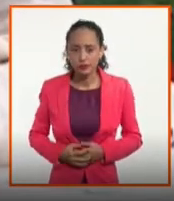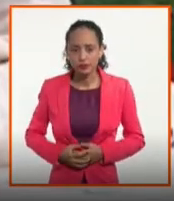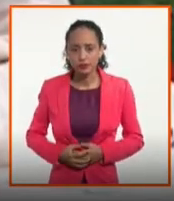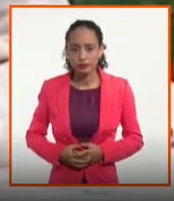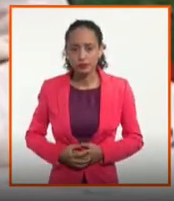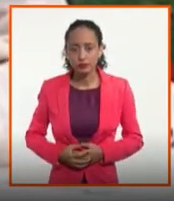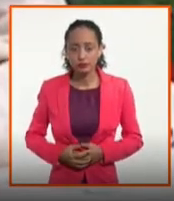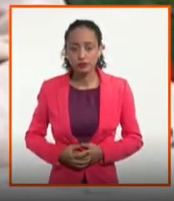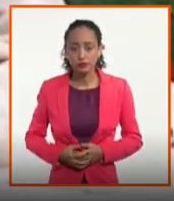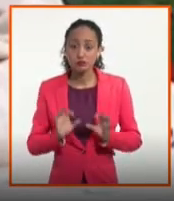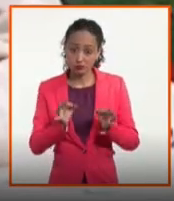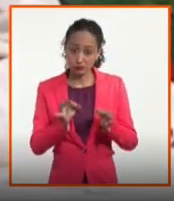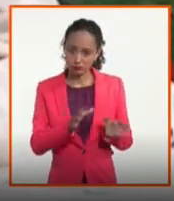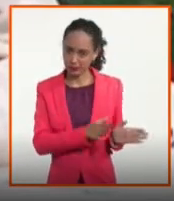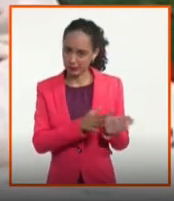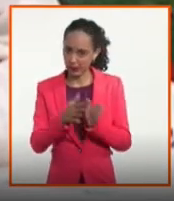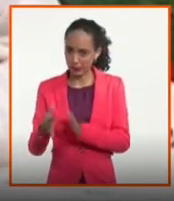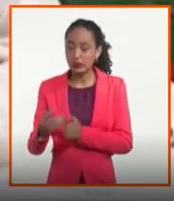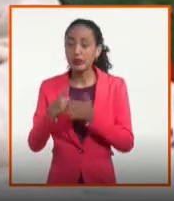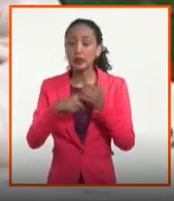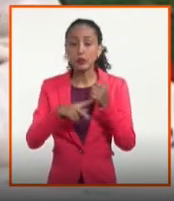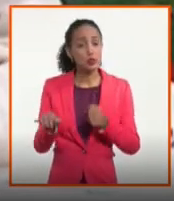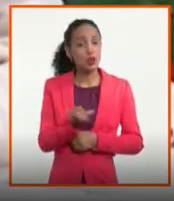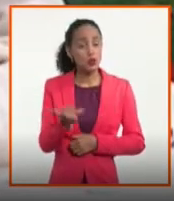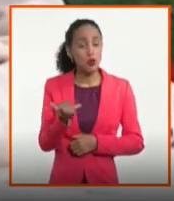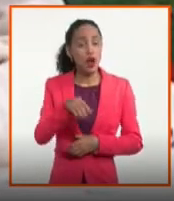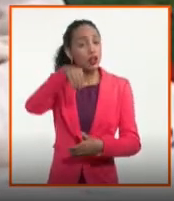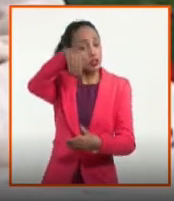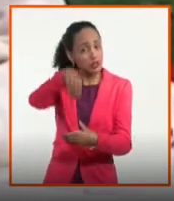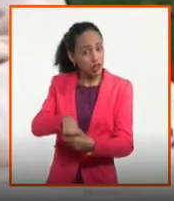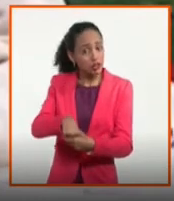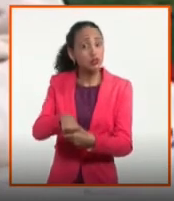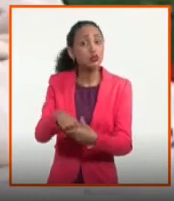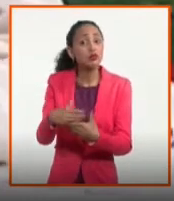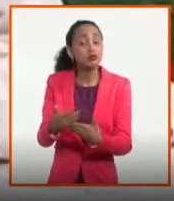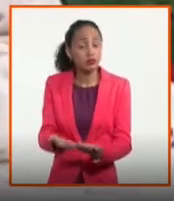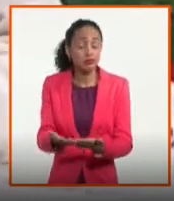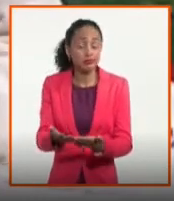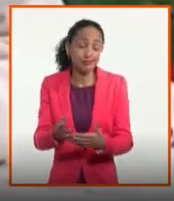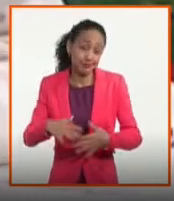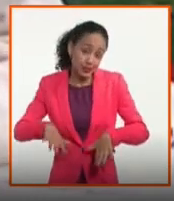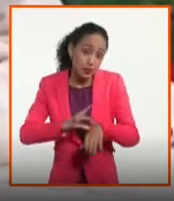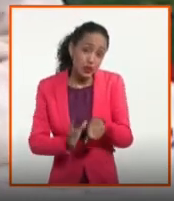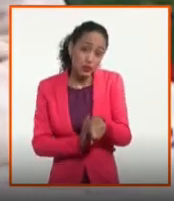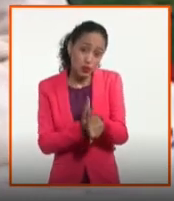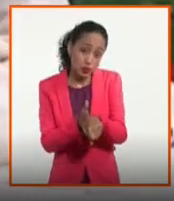randy la provincia también fue parte de este gran fenómeno que